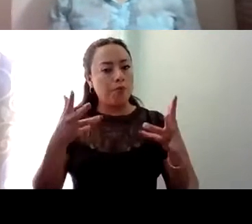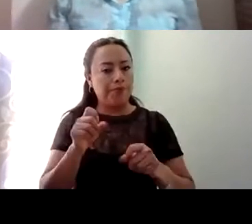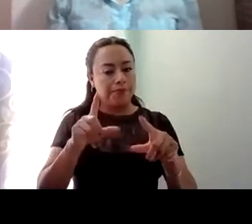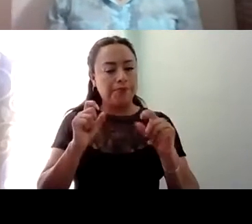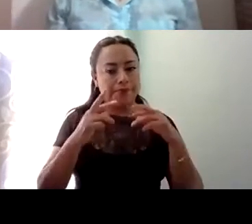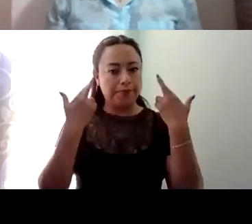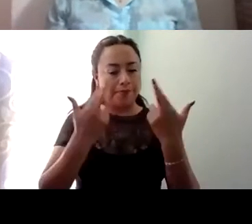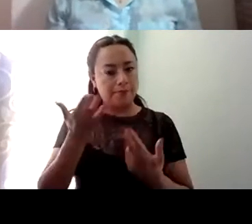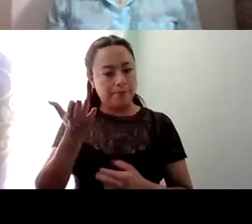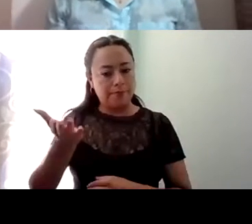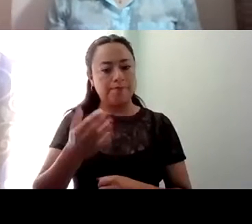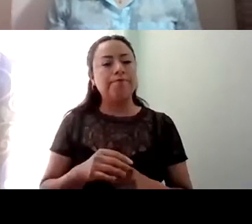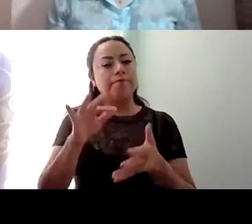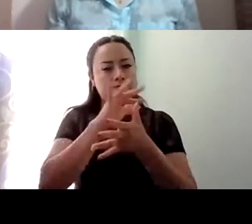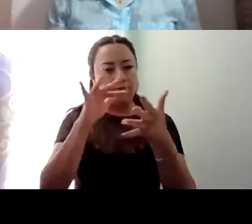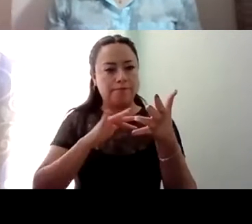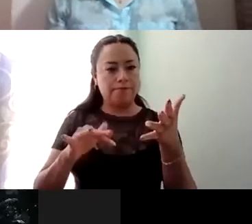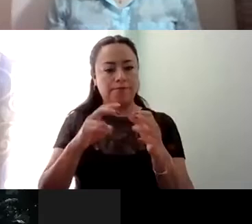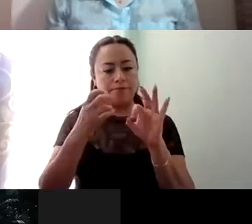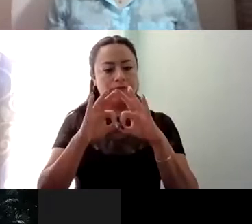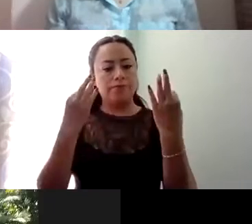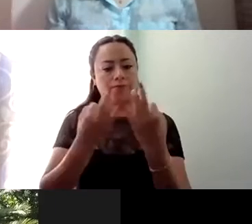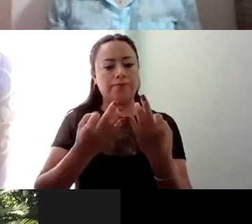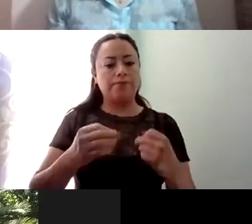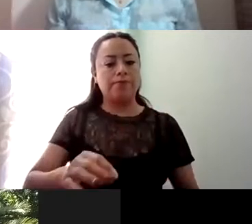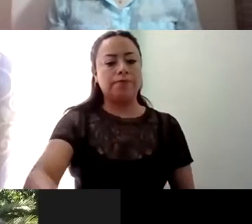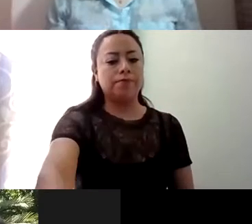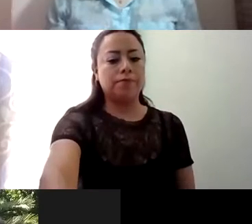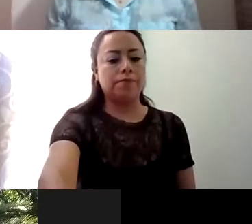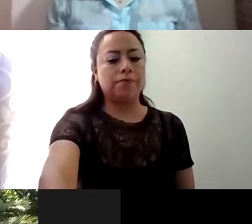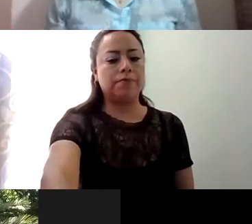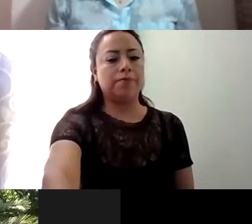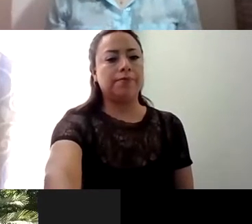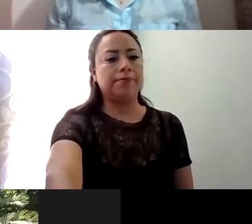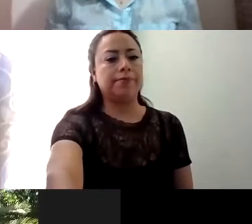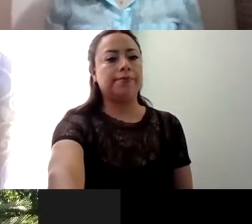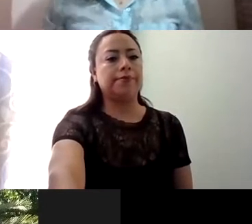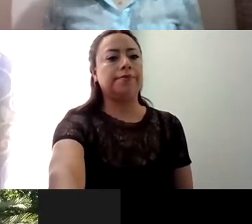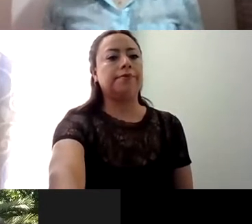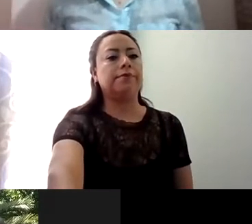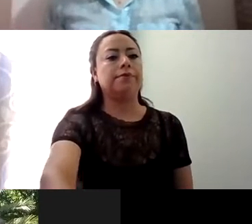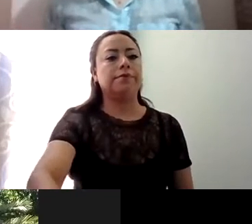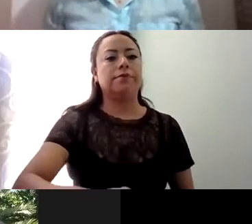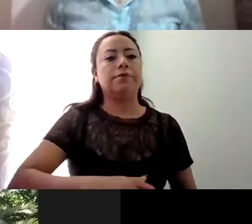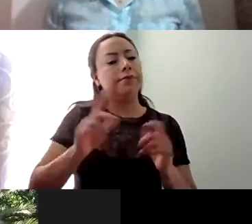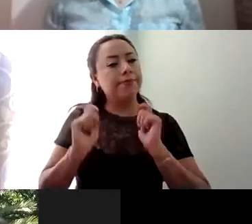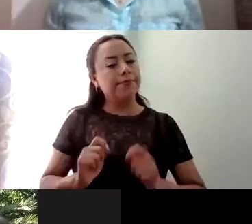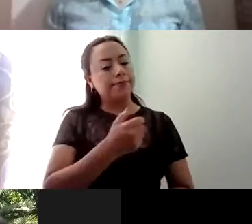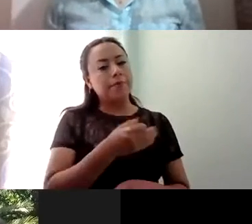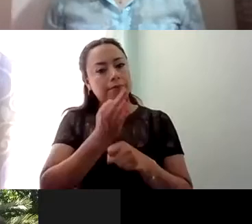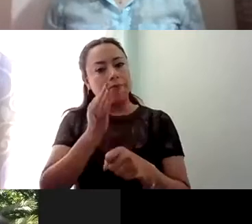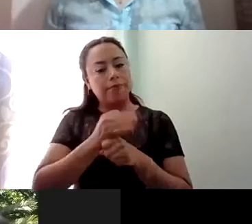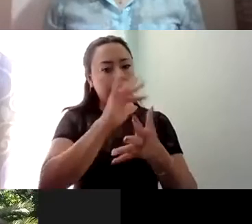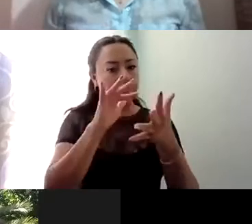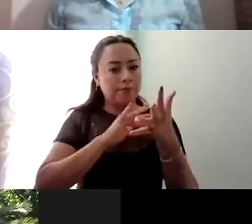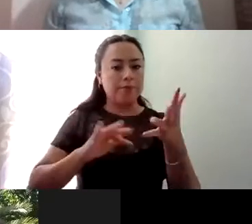solicito que le pueda dar lectura al formato mencionado. Adelante, diputada secretaria. Por instrucciones de la presidencia se procede a dar